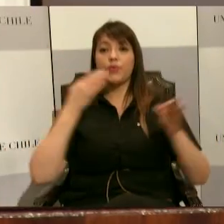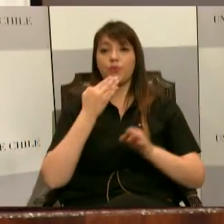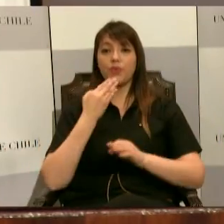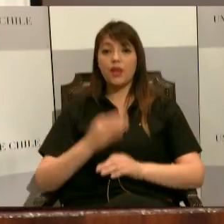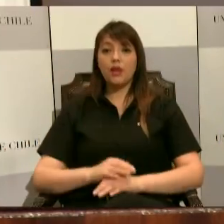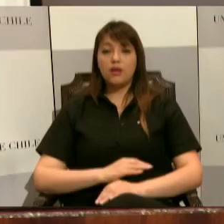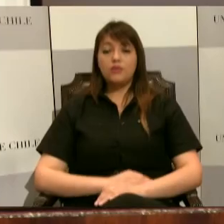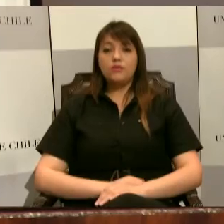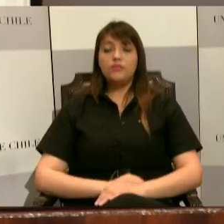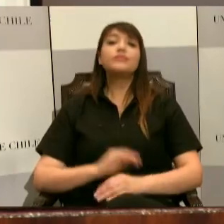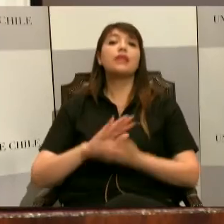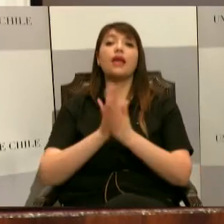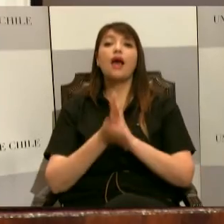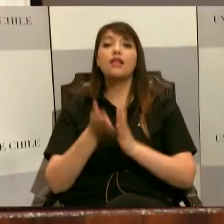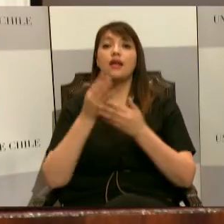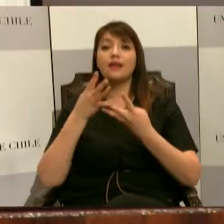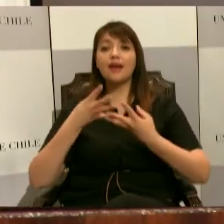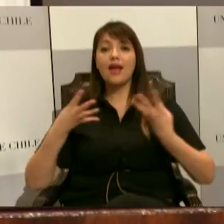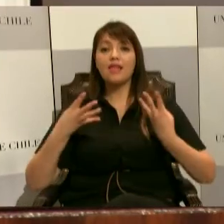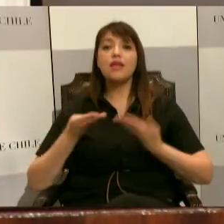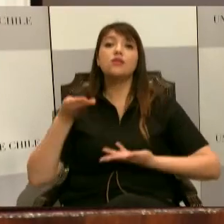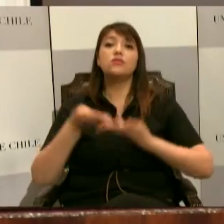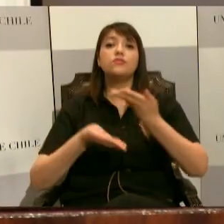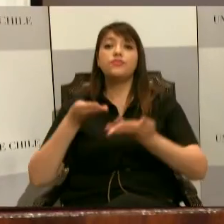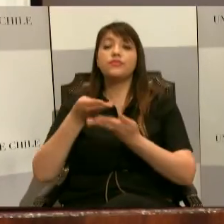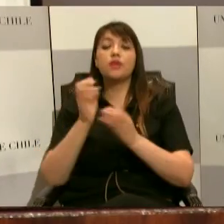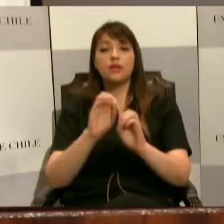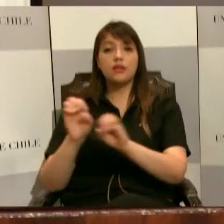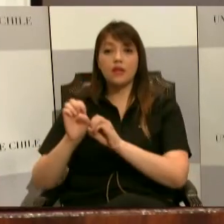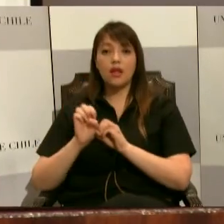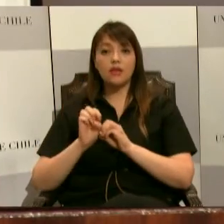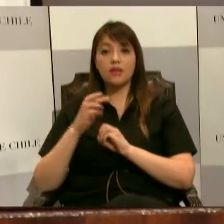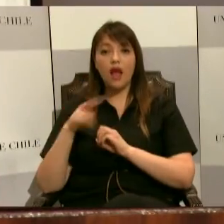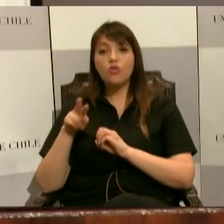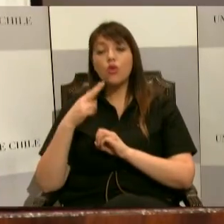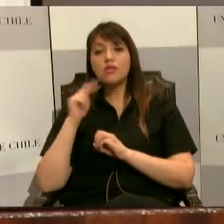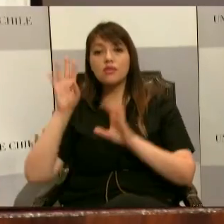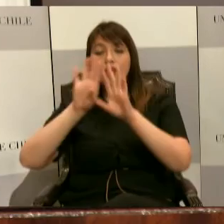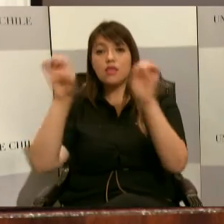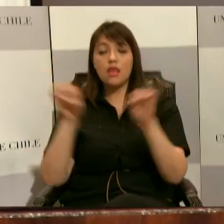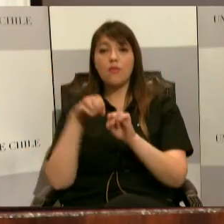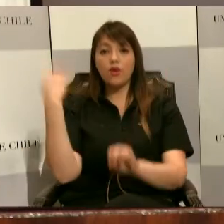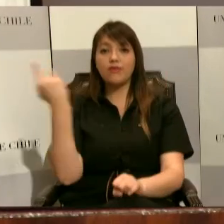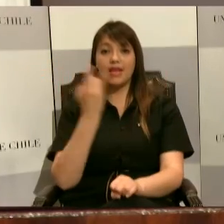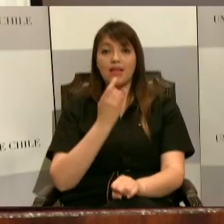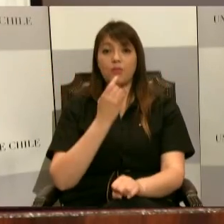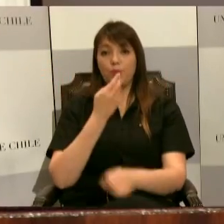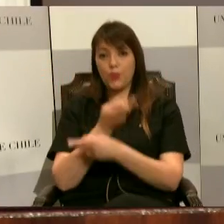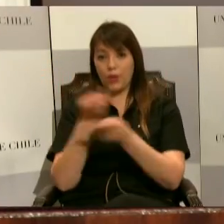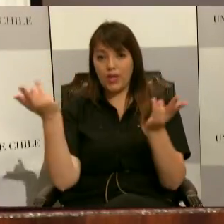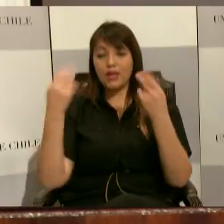Atacama. Cada una de estas redes ha generado puentes y sinergias con una mirada transdisciplinaria, tanto en el sistema universitario como en el sistema público, que estamos